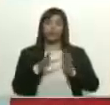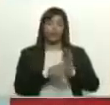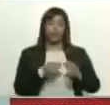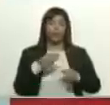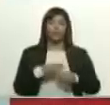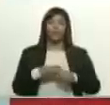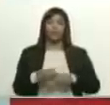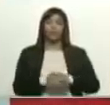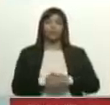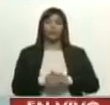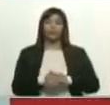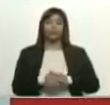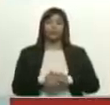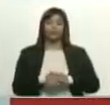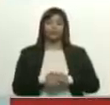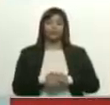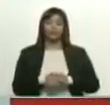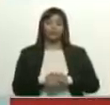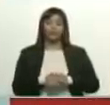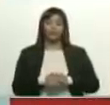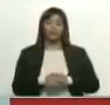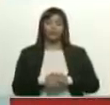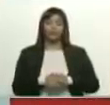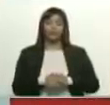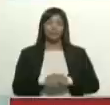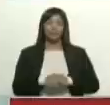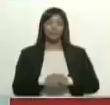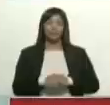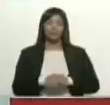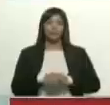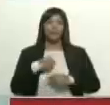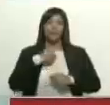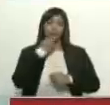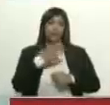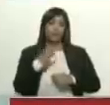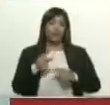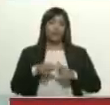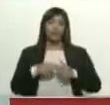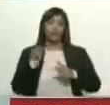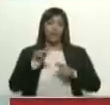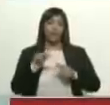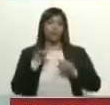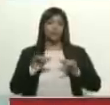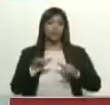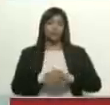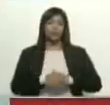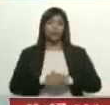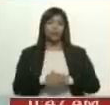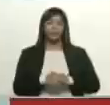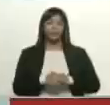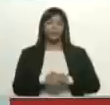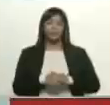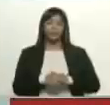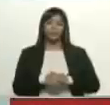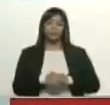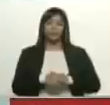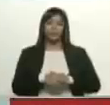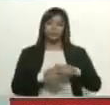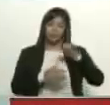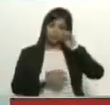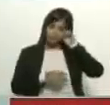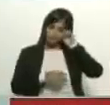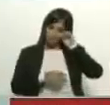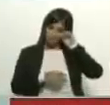petróleo. Pues bien, en medio de toda esa andanada